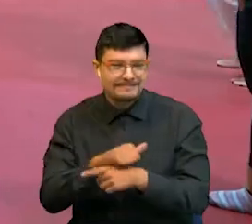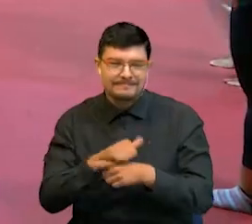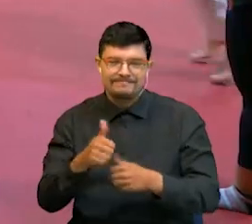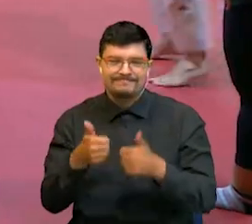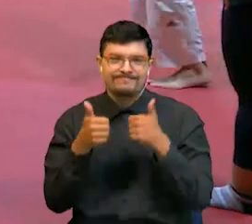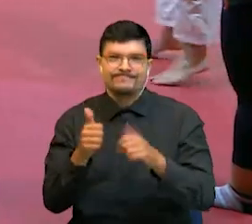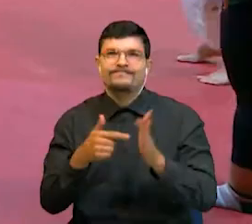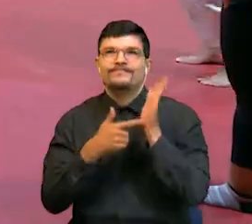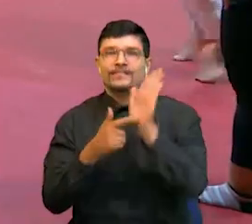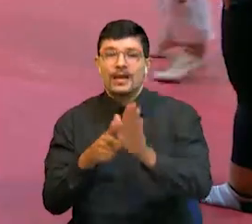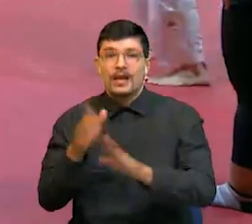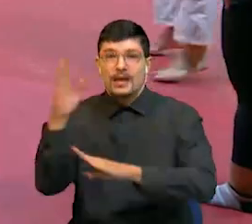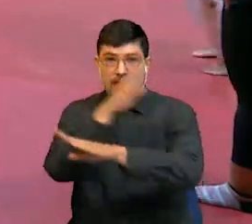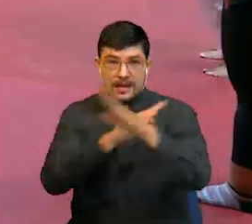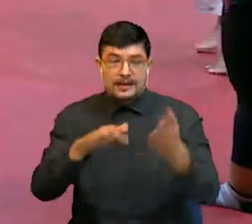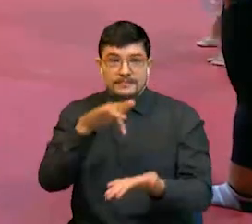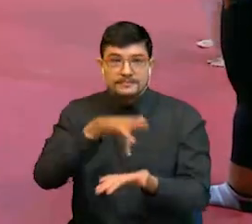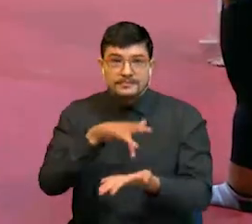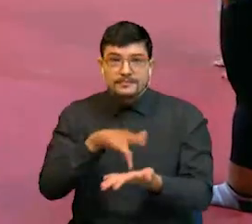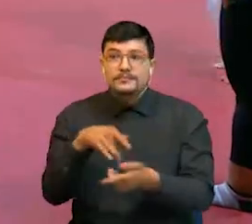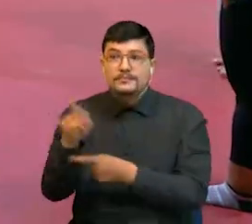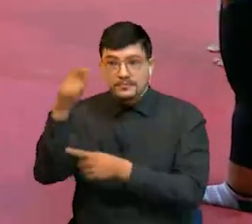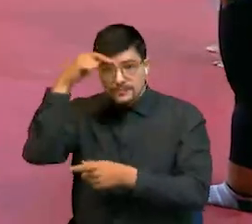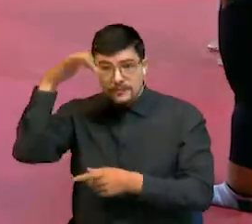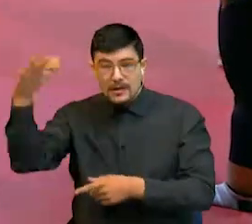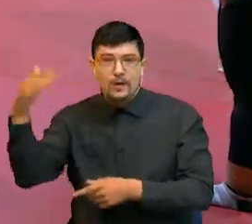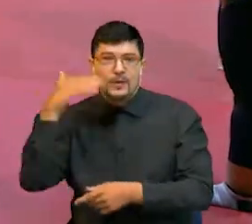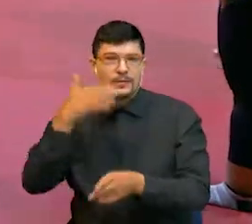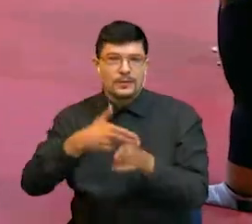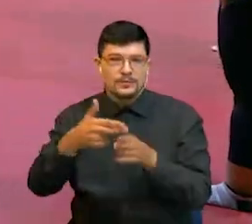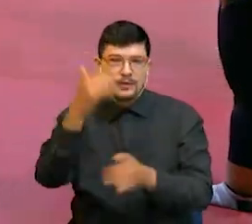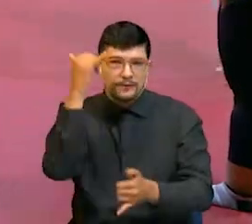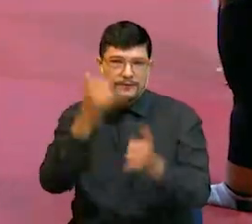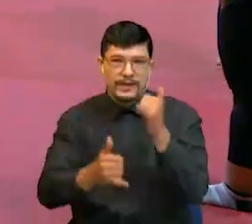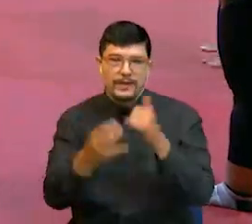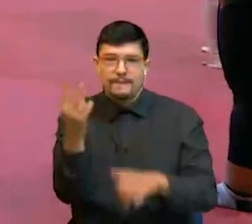podamos. La competencia de judo que se cumple en Cartagena terminará el próximo viernes 27 de noviembre.